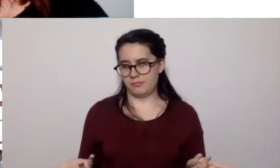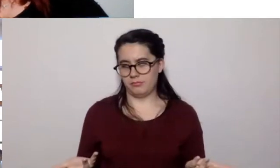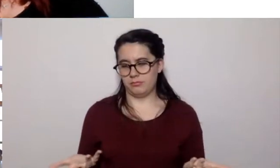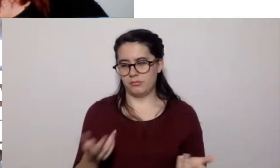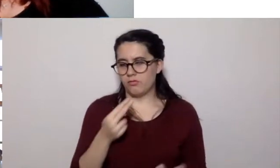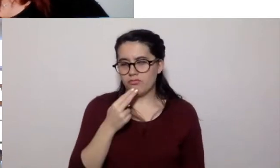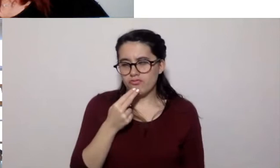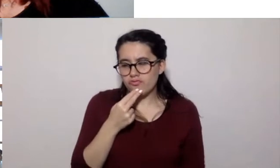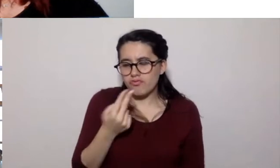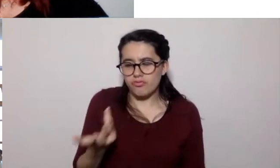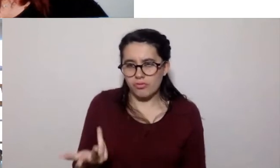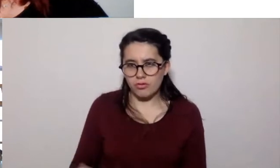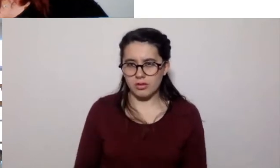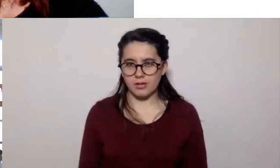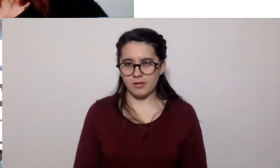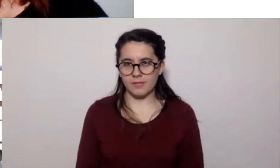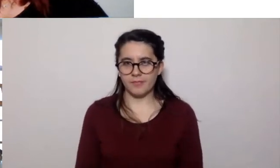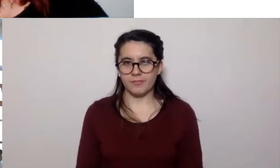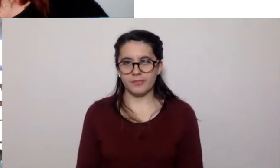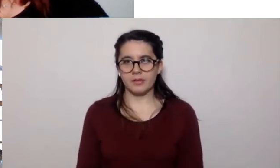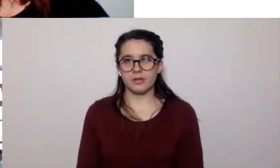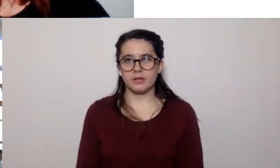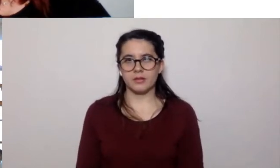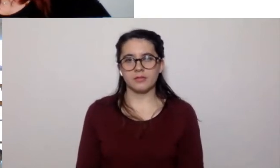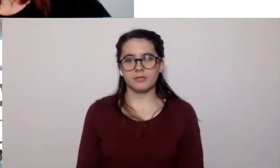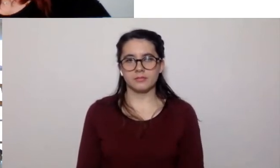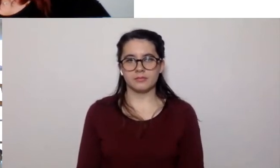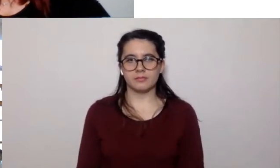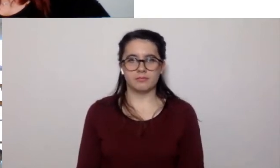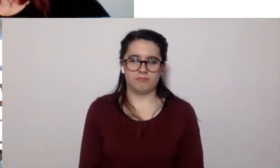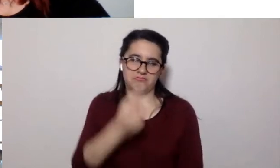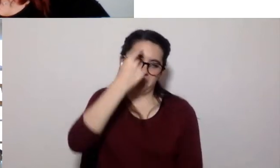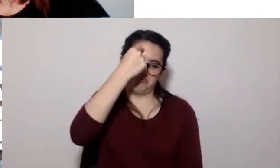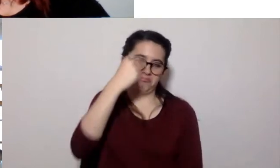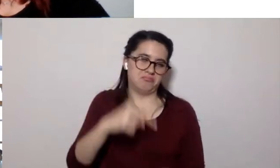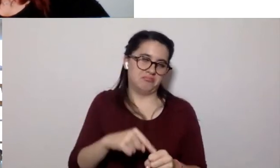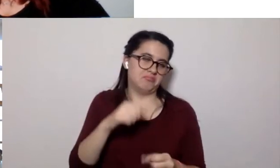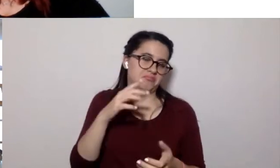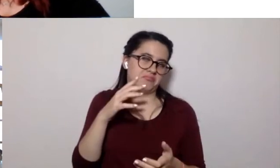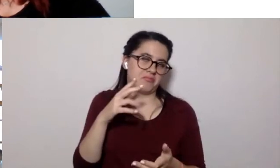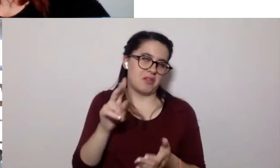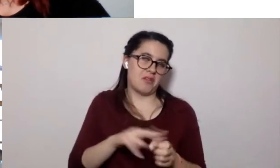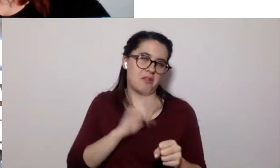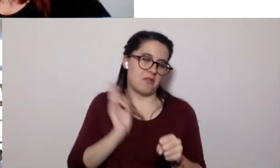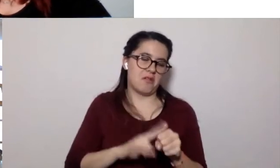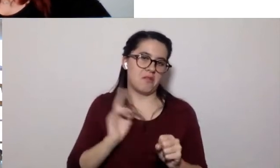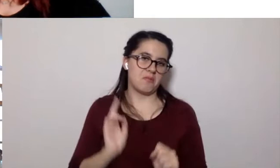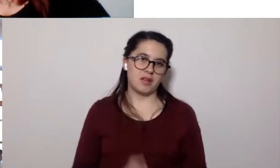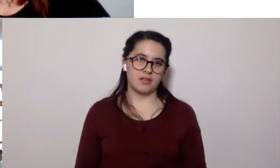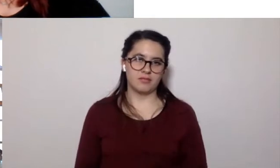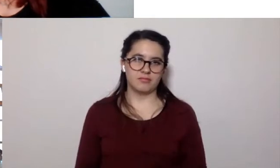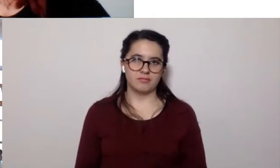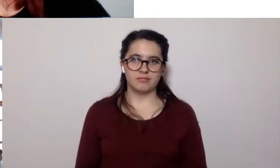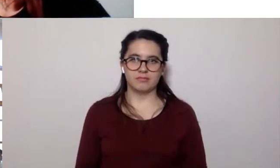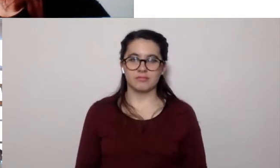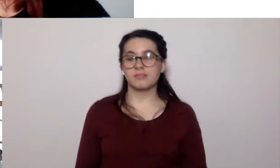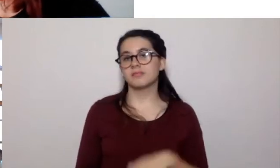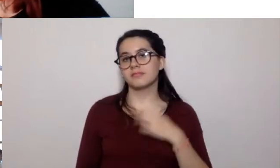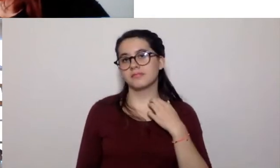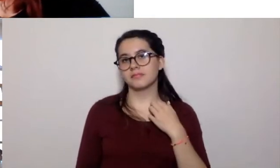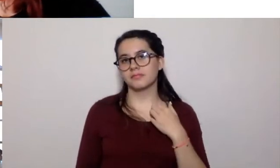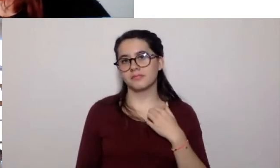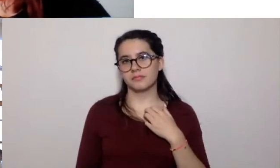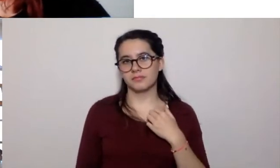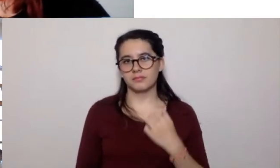Yo creo que ese es como muy, muy típico, ¿no? Este pensamiento catastrófico. Oye, y luego dicen, ¿no?,